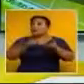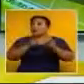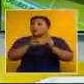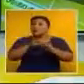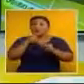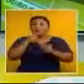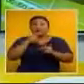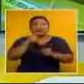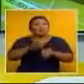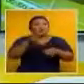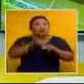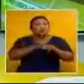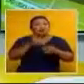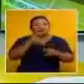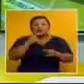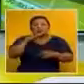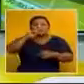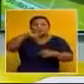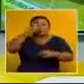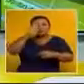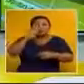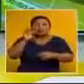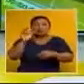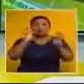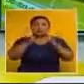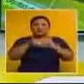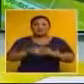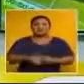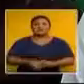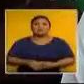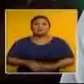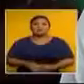el voto para este próximo 4 de febrero.